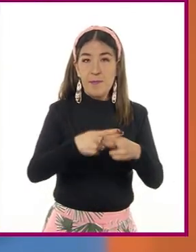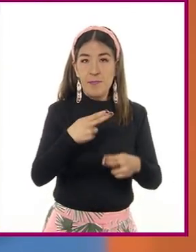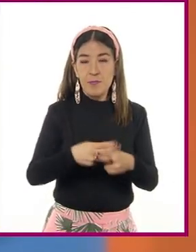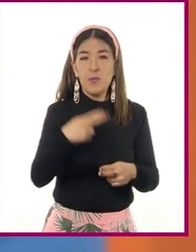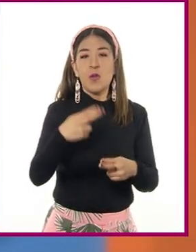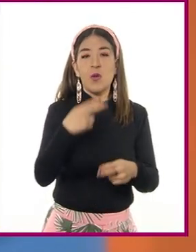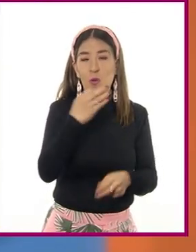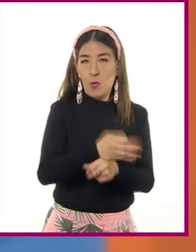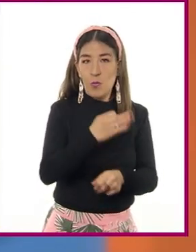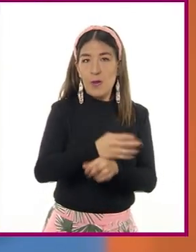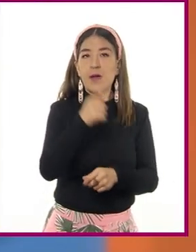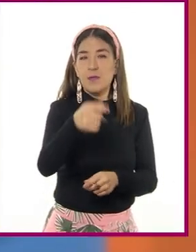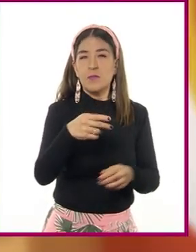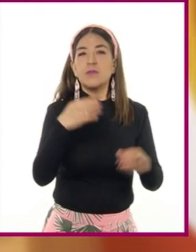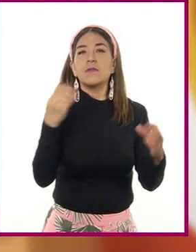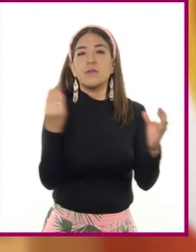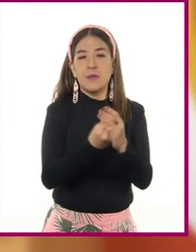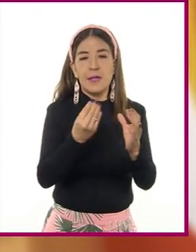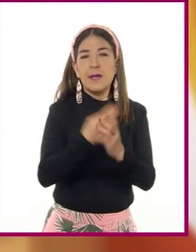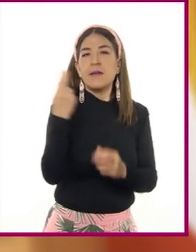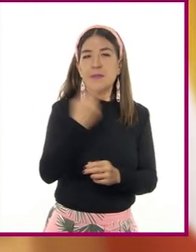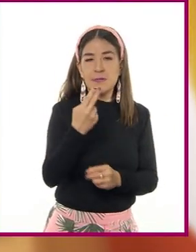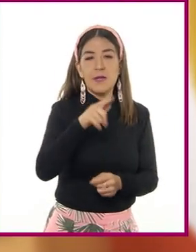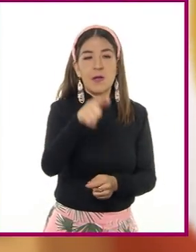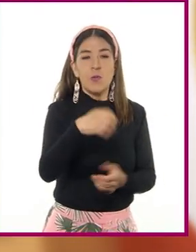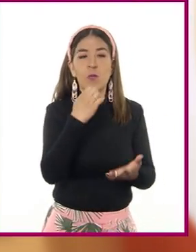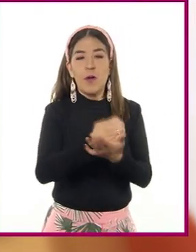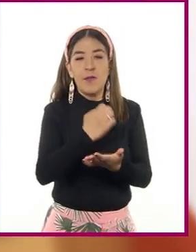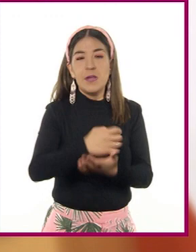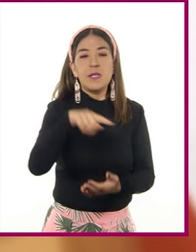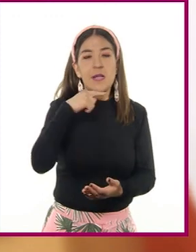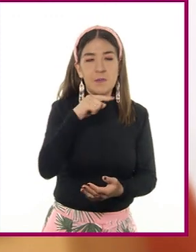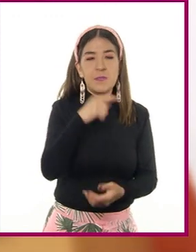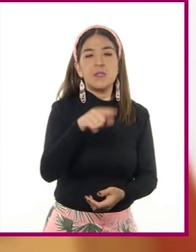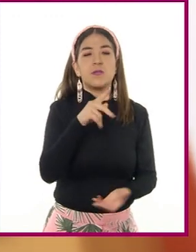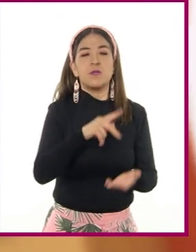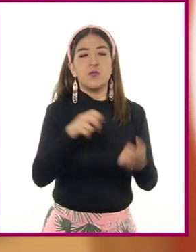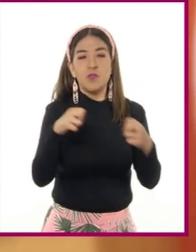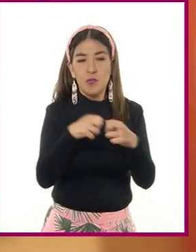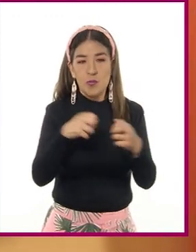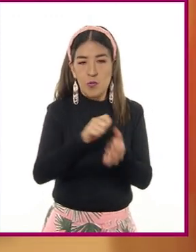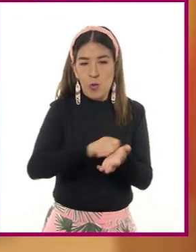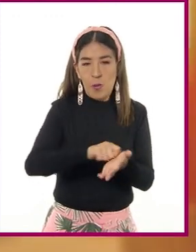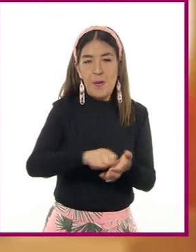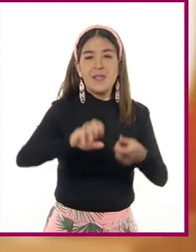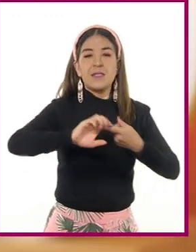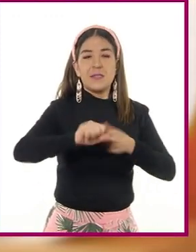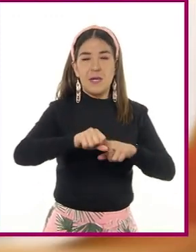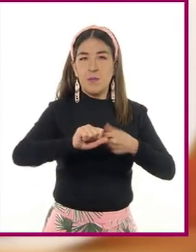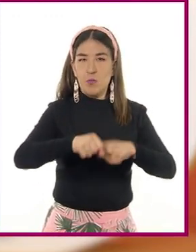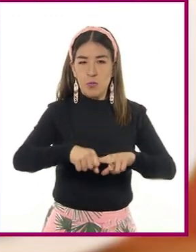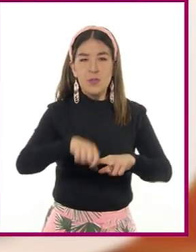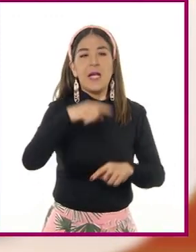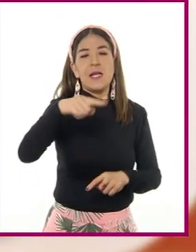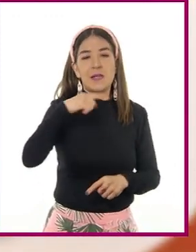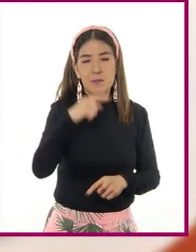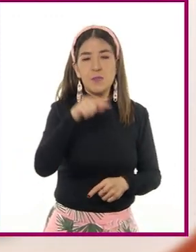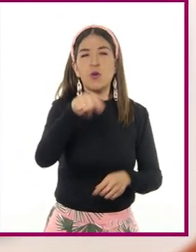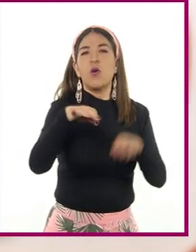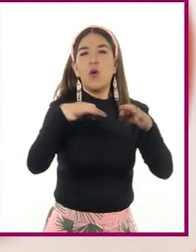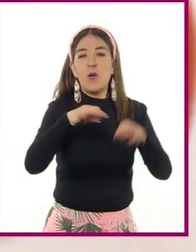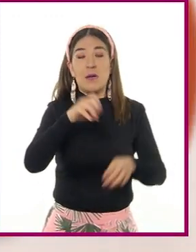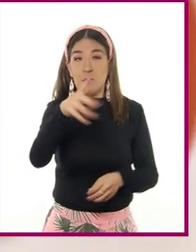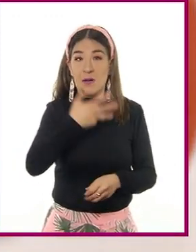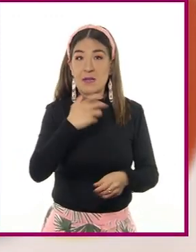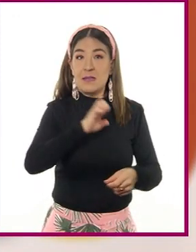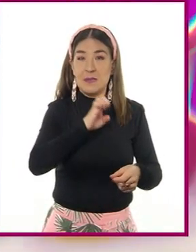cuaderno o papel para tomar notas, lápiz, goma y sacapuntas. Si tienen discapacidad visual, preparen hojas Leyer,